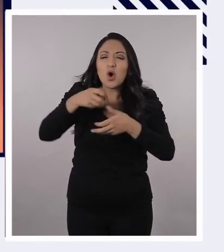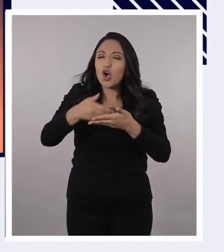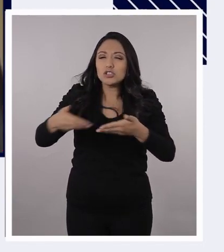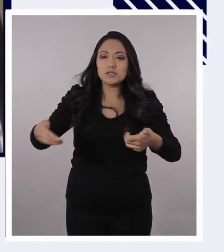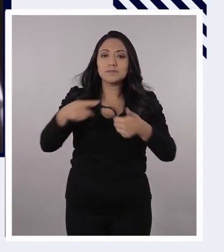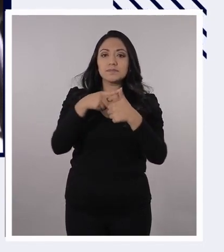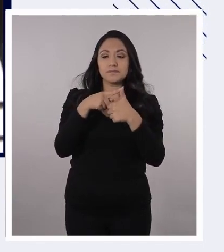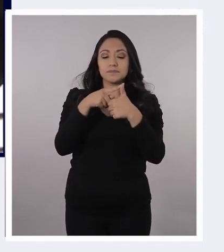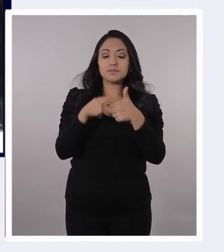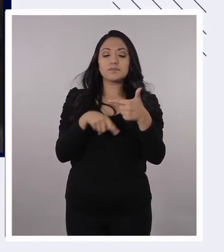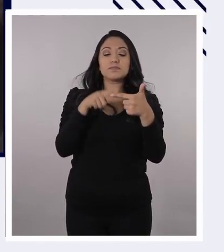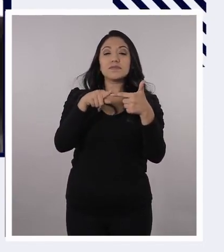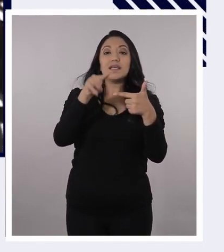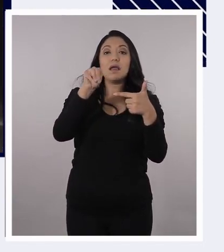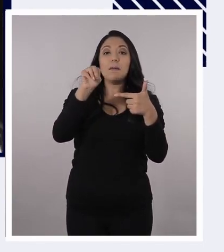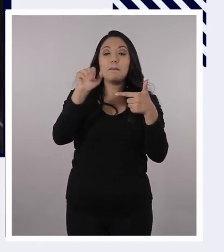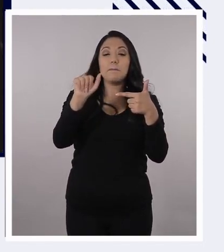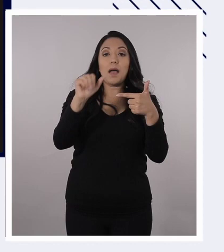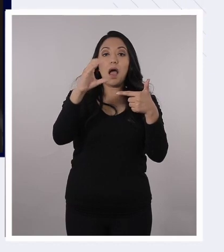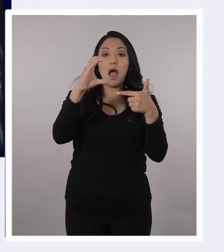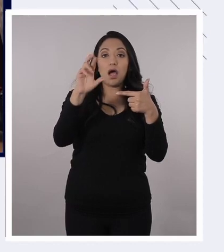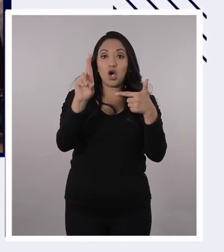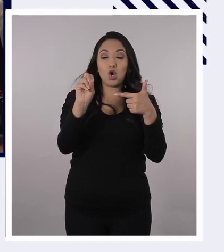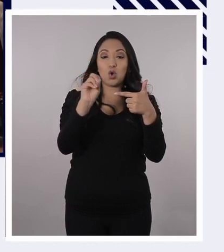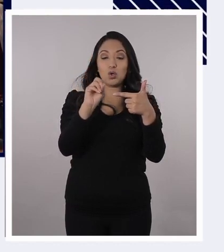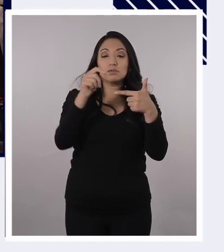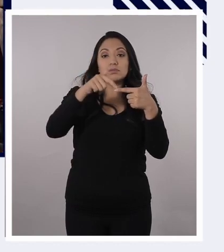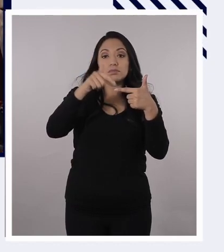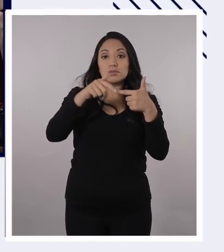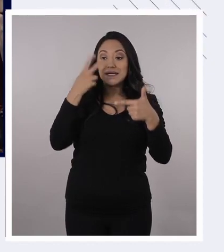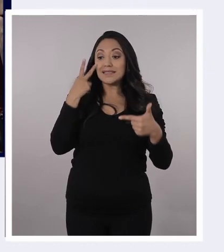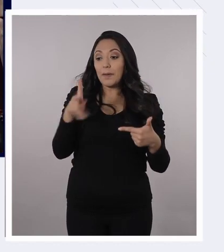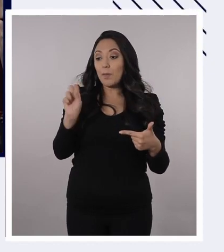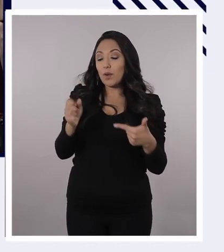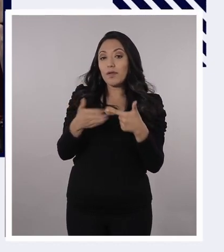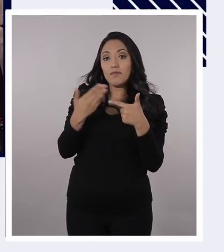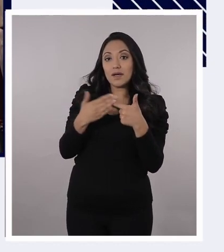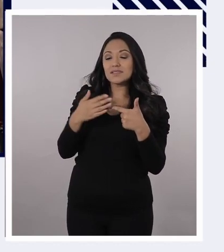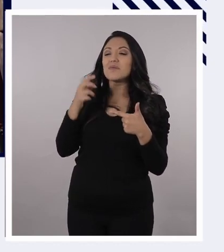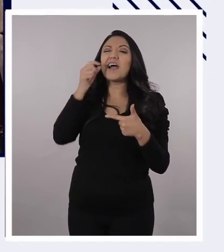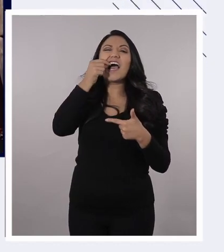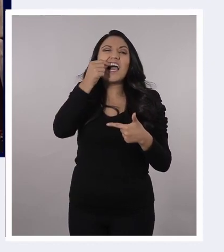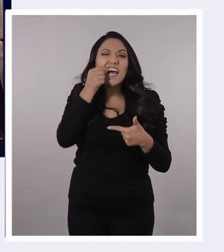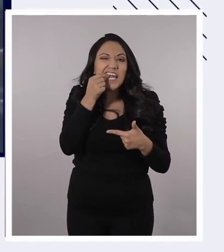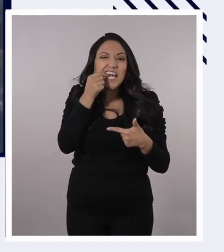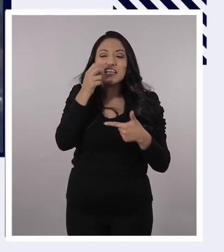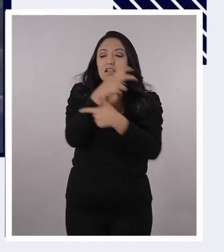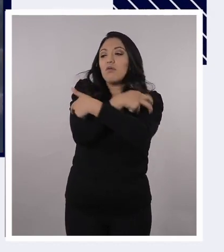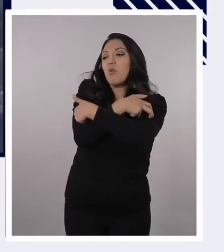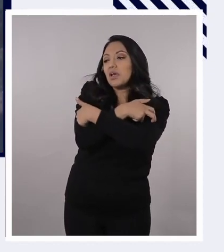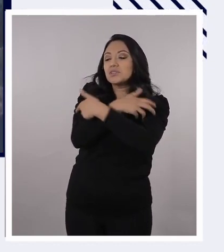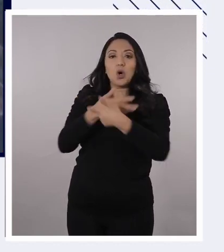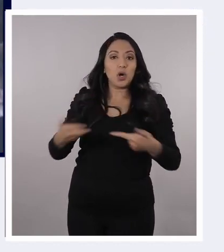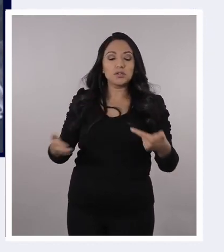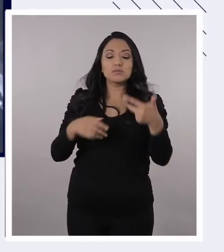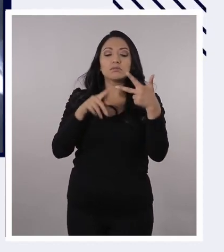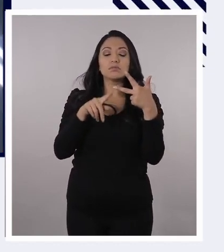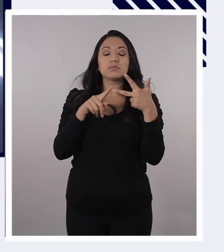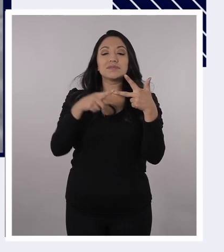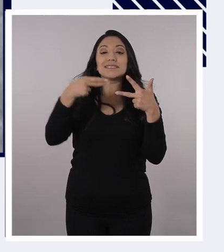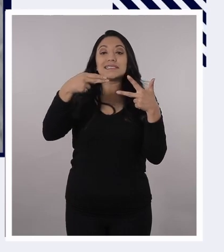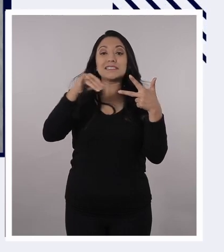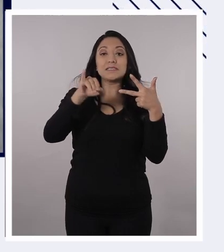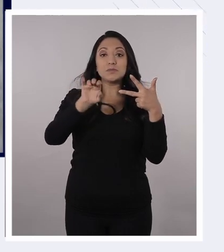protozoos. Macrofósiles o megafósiles. Se ven a simple vista como dientes de animales o huesos.